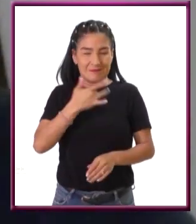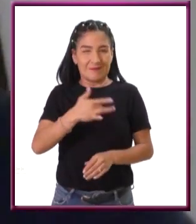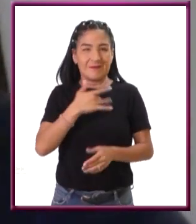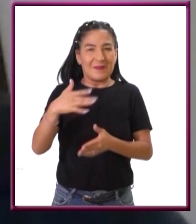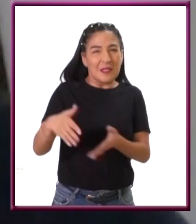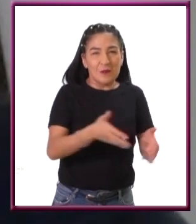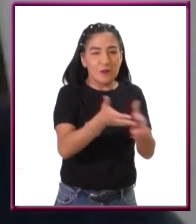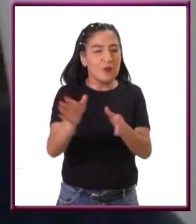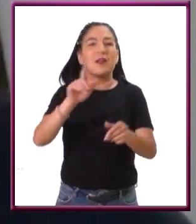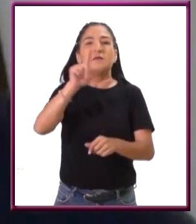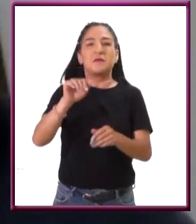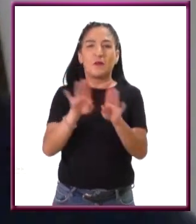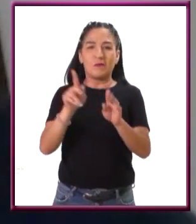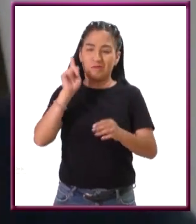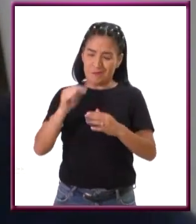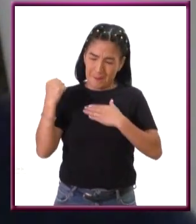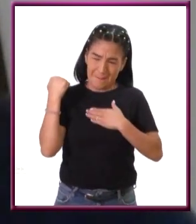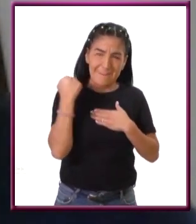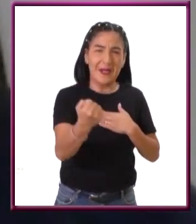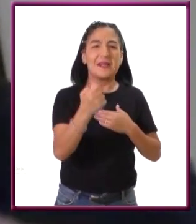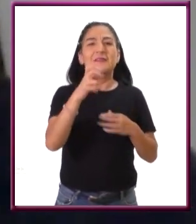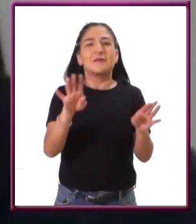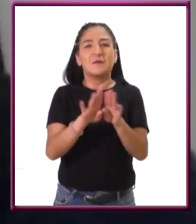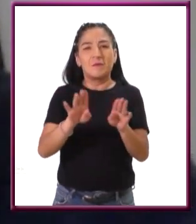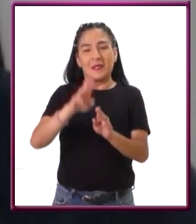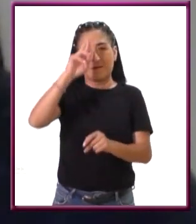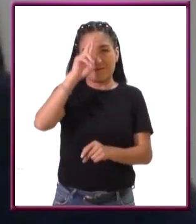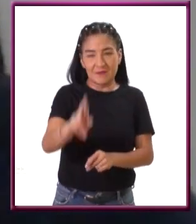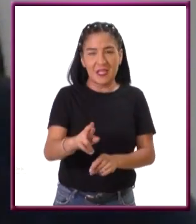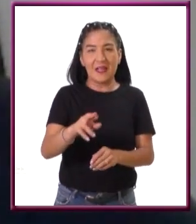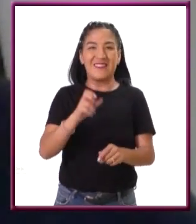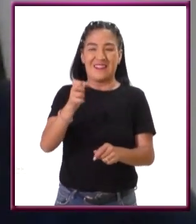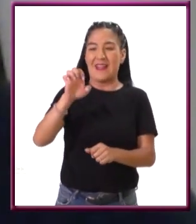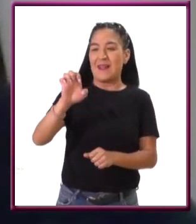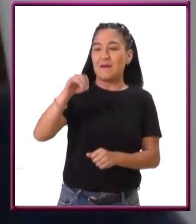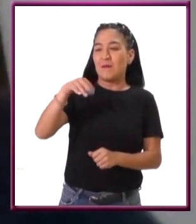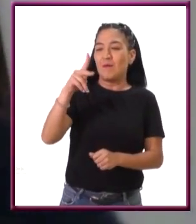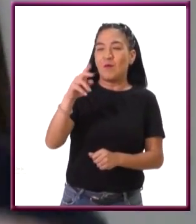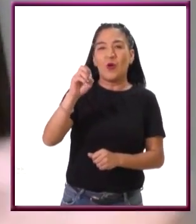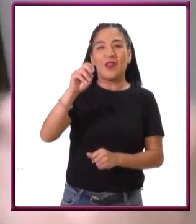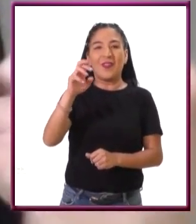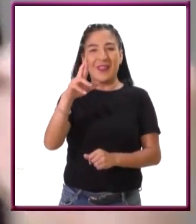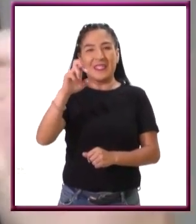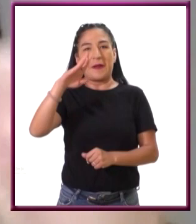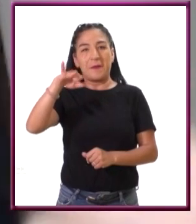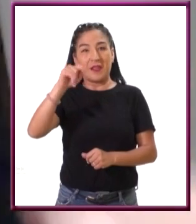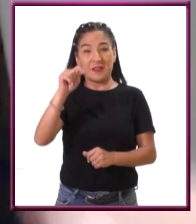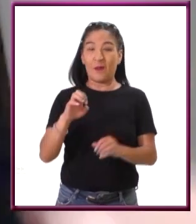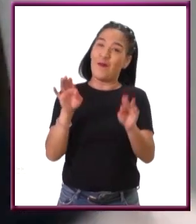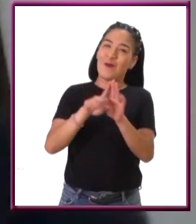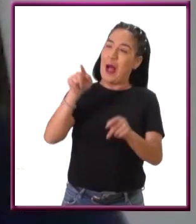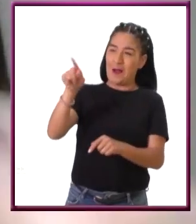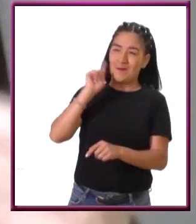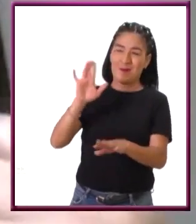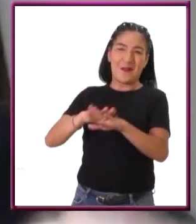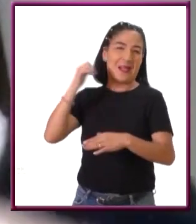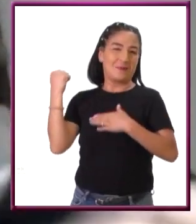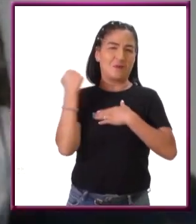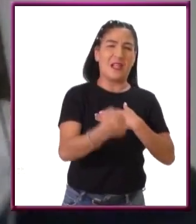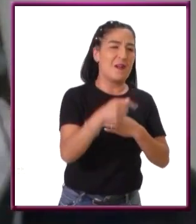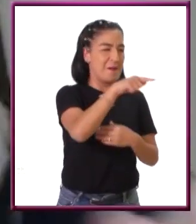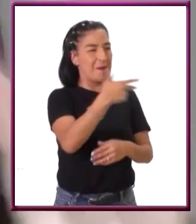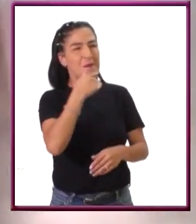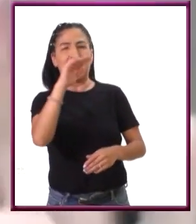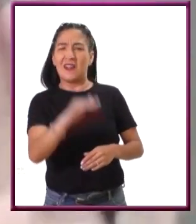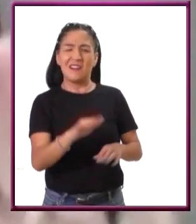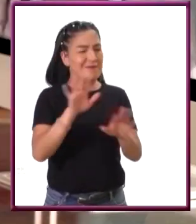nos lleve a un empoderamiento de las mujeres. El término empoderamiento causa mucha crisis porque es como, ahora ya tenemos más poder y vamos a